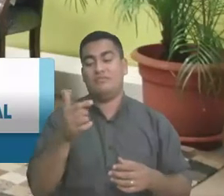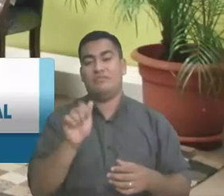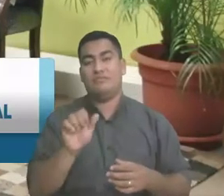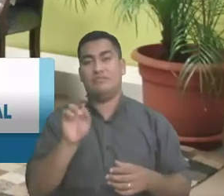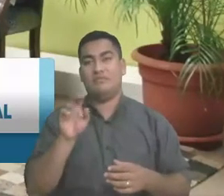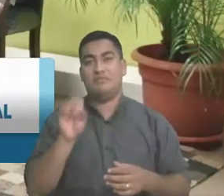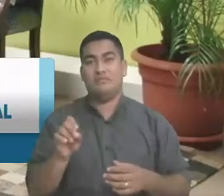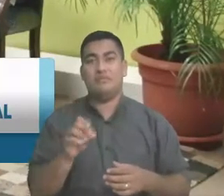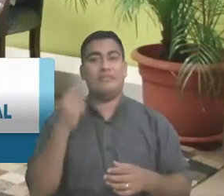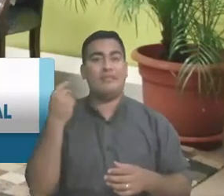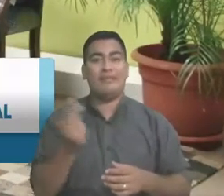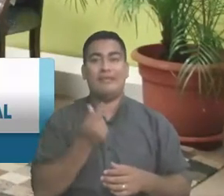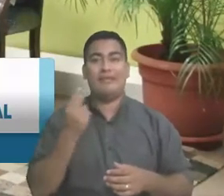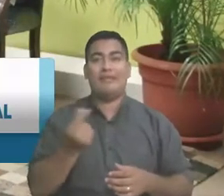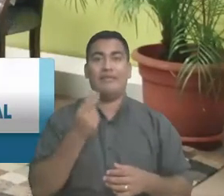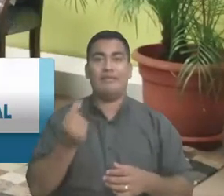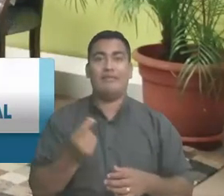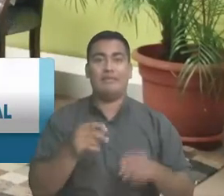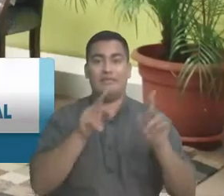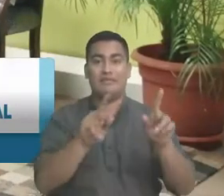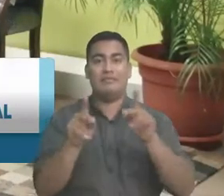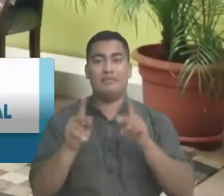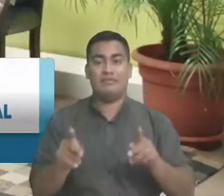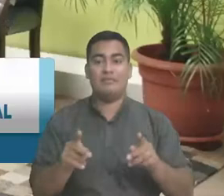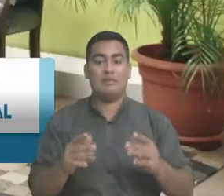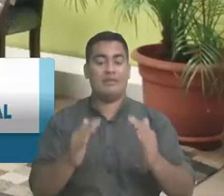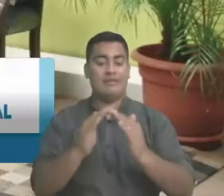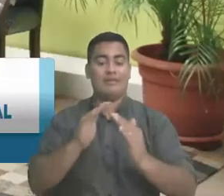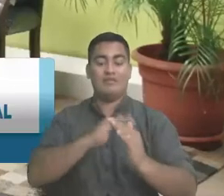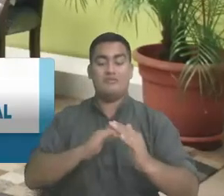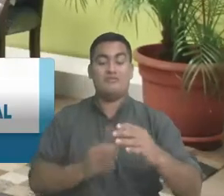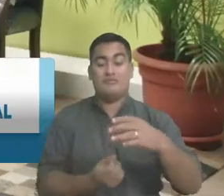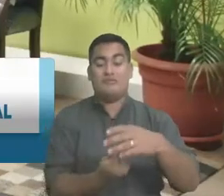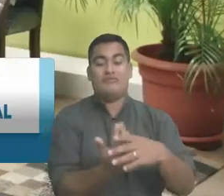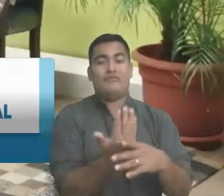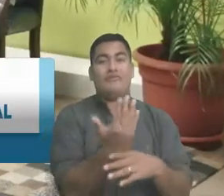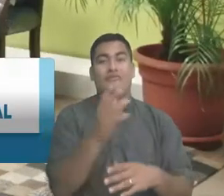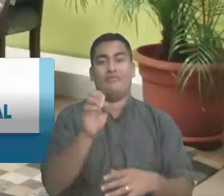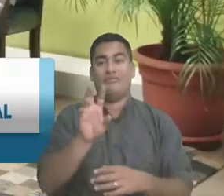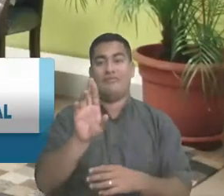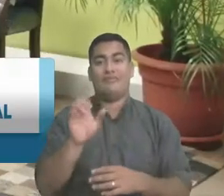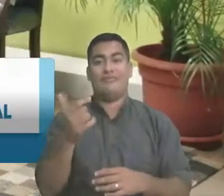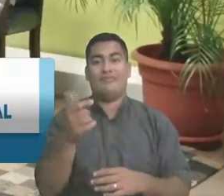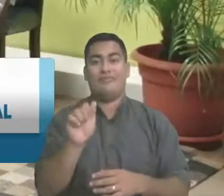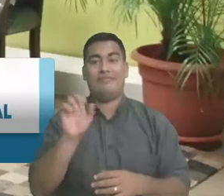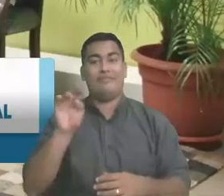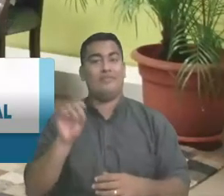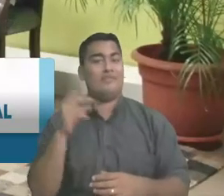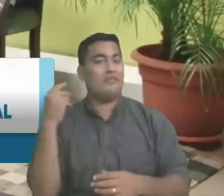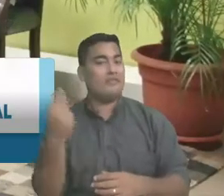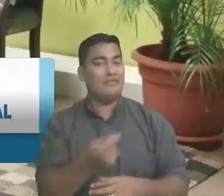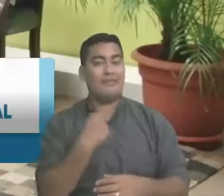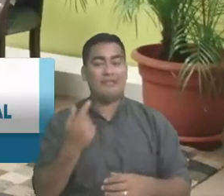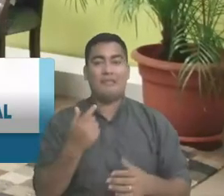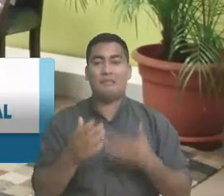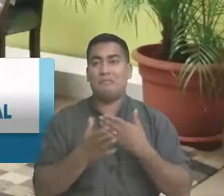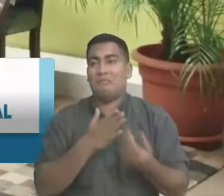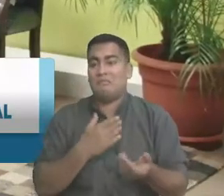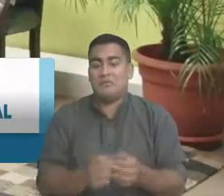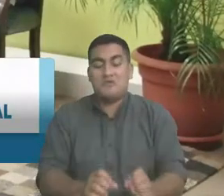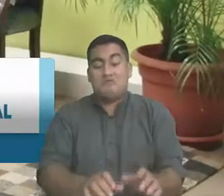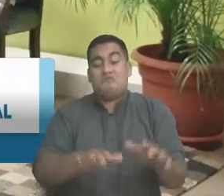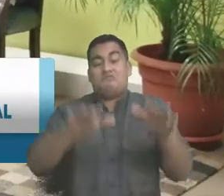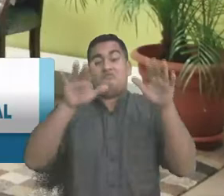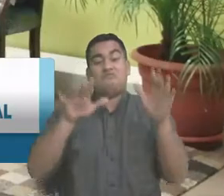crece tan rápido, usted lo siembra en el patio de la casa. Claro. Y hasta sin necesidad de regar, él crece.